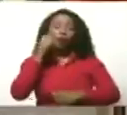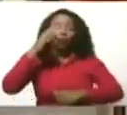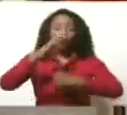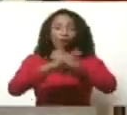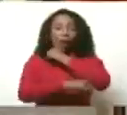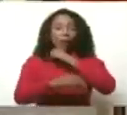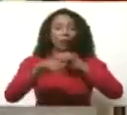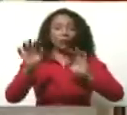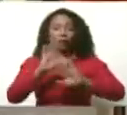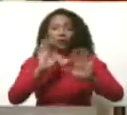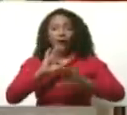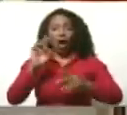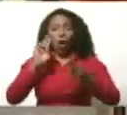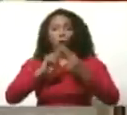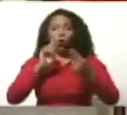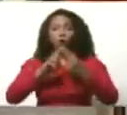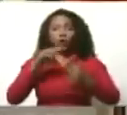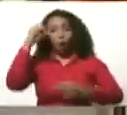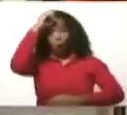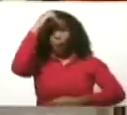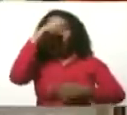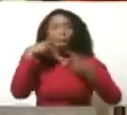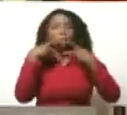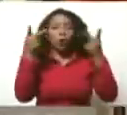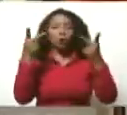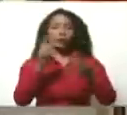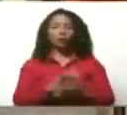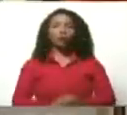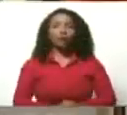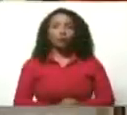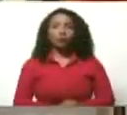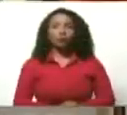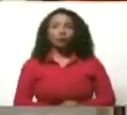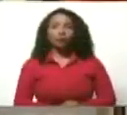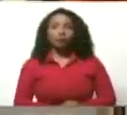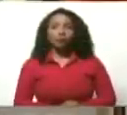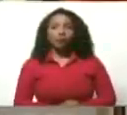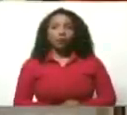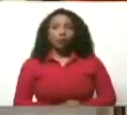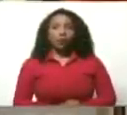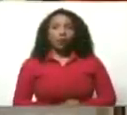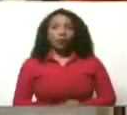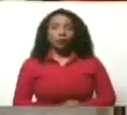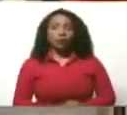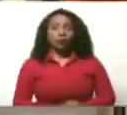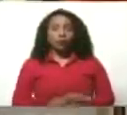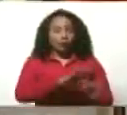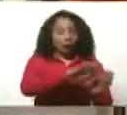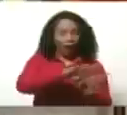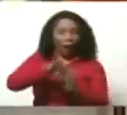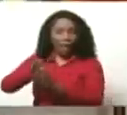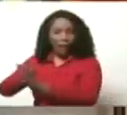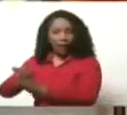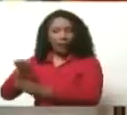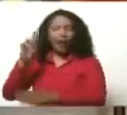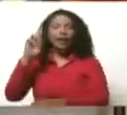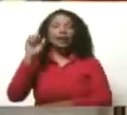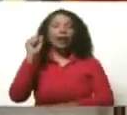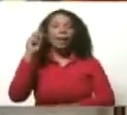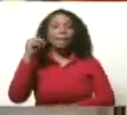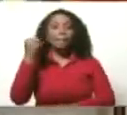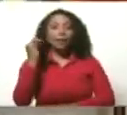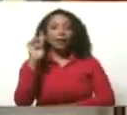pública ha conocido. En tal sentido, Aparte de Ramírez, como dije, también